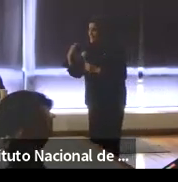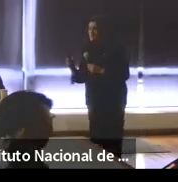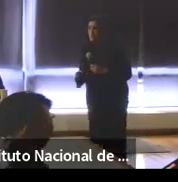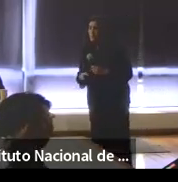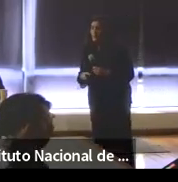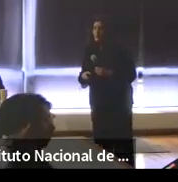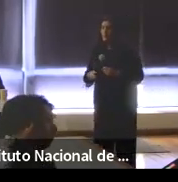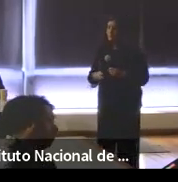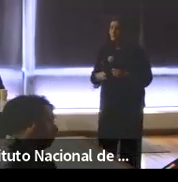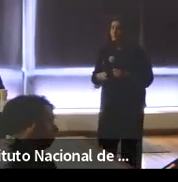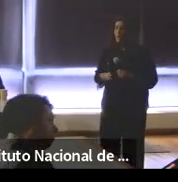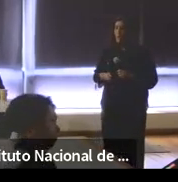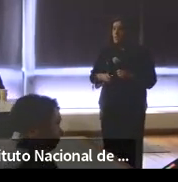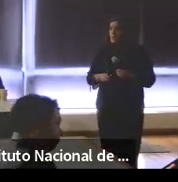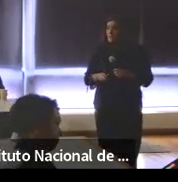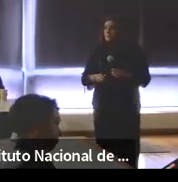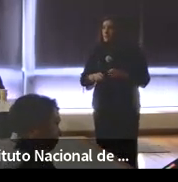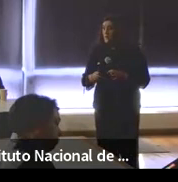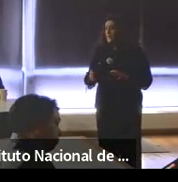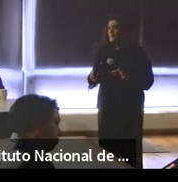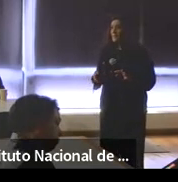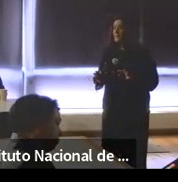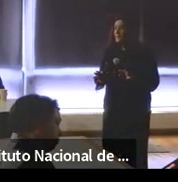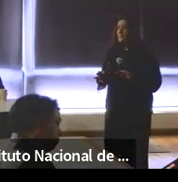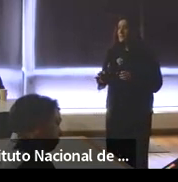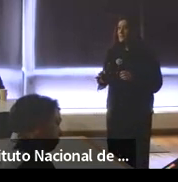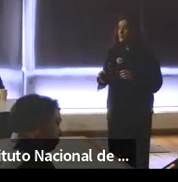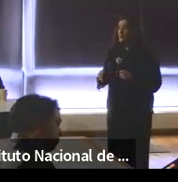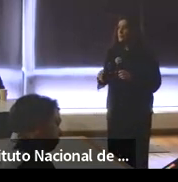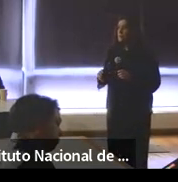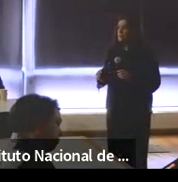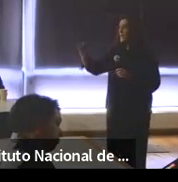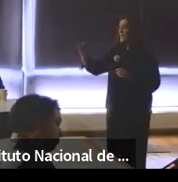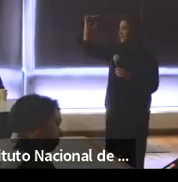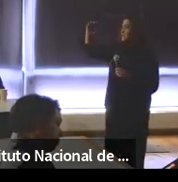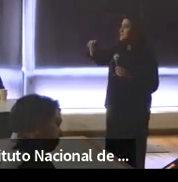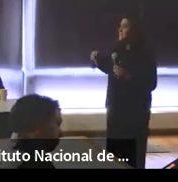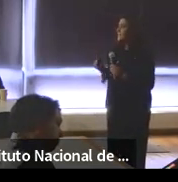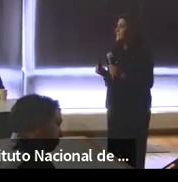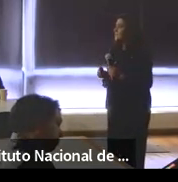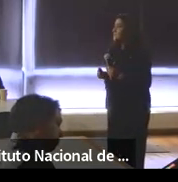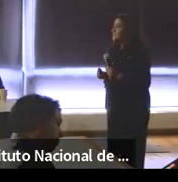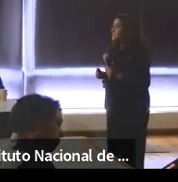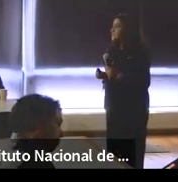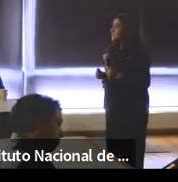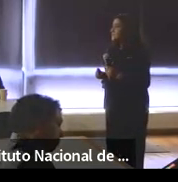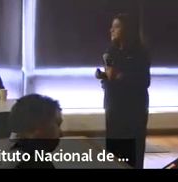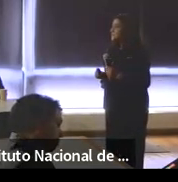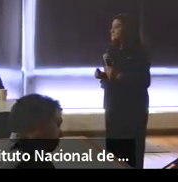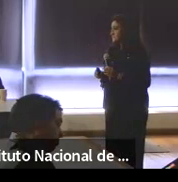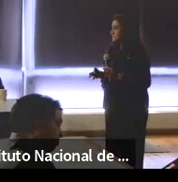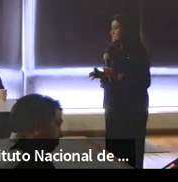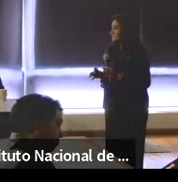y les pongo un ejemplo seguramente aquí en el instituto hay niveles jerárquicos